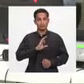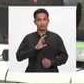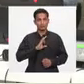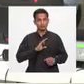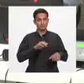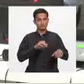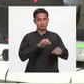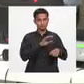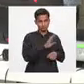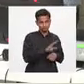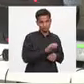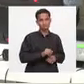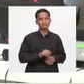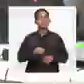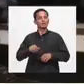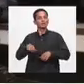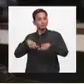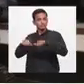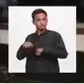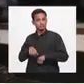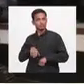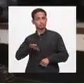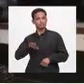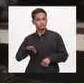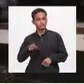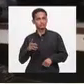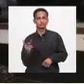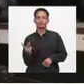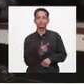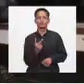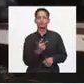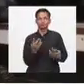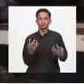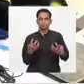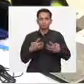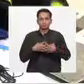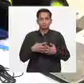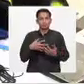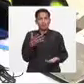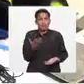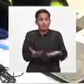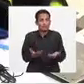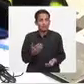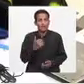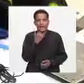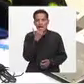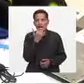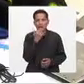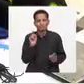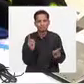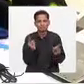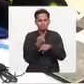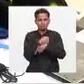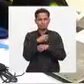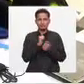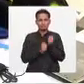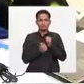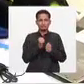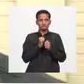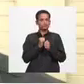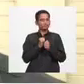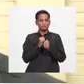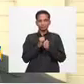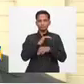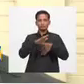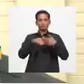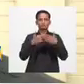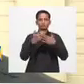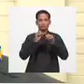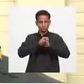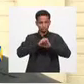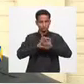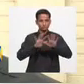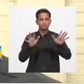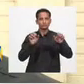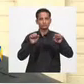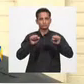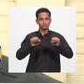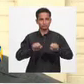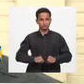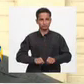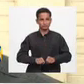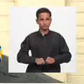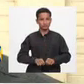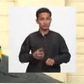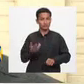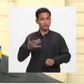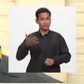y administradores sepan Cómo actuar ante cualquier situación inesperada durante el acto de escrutinio y bueno Comparado con el año pasado